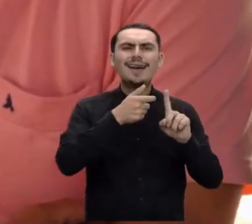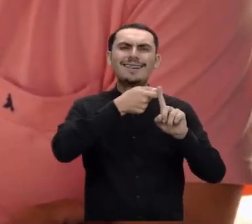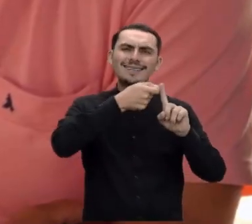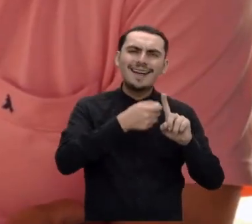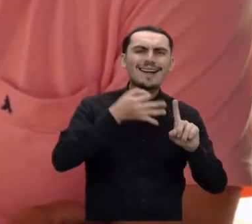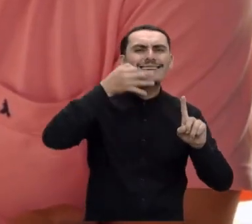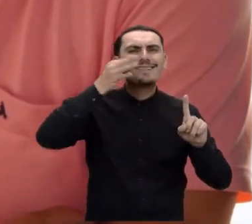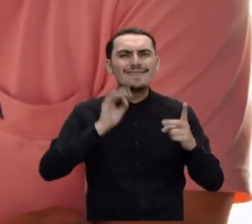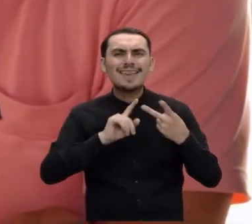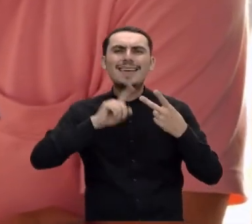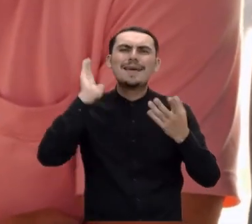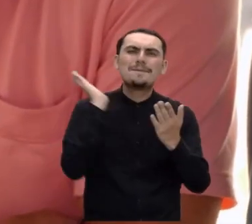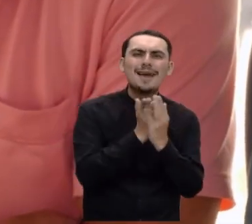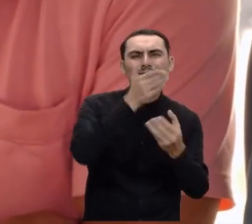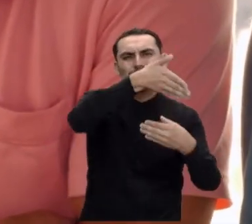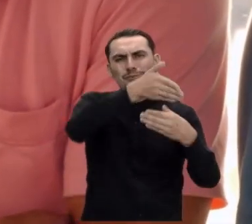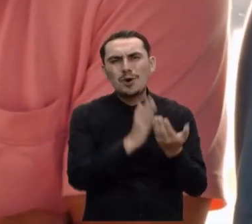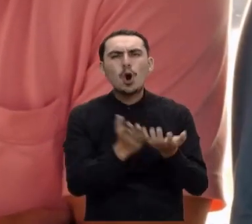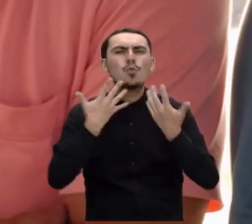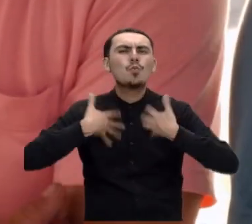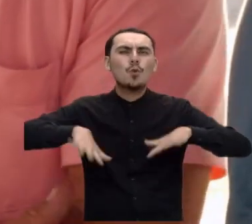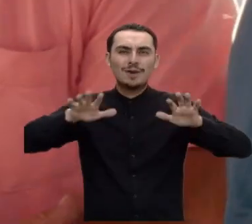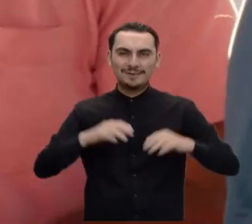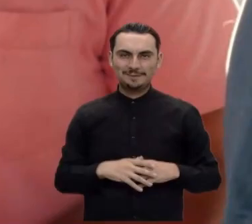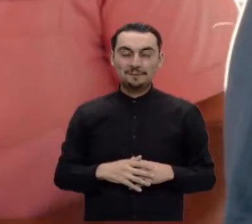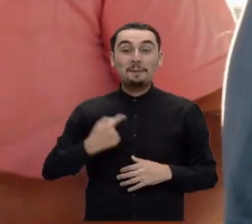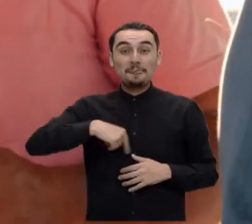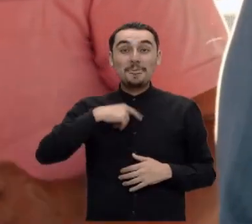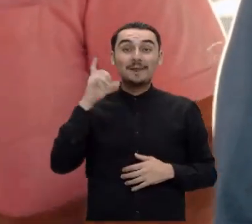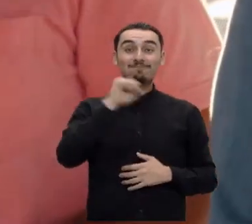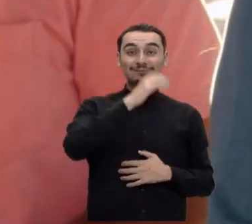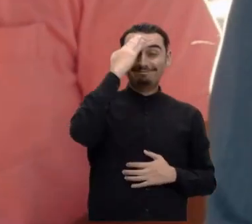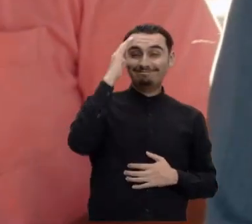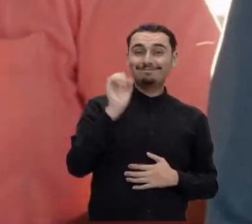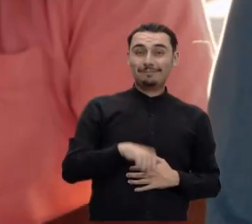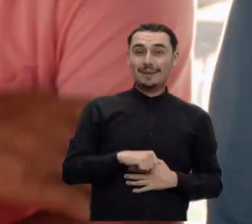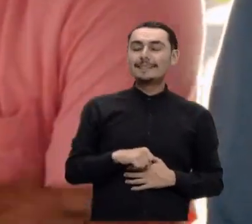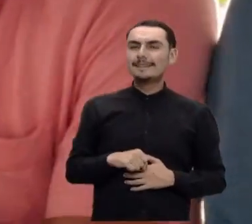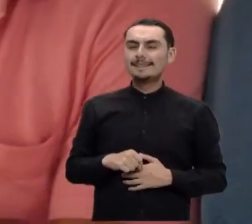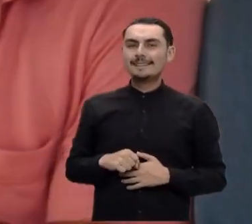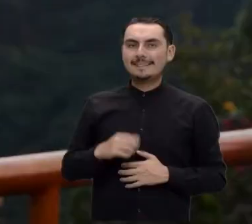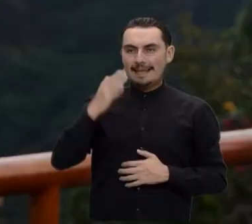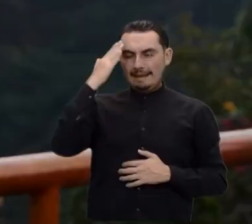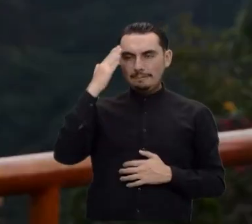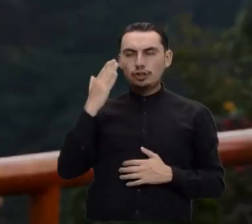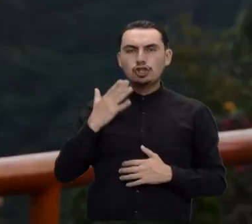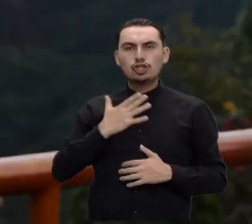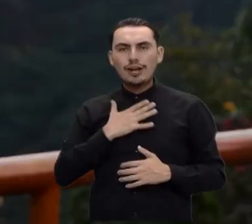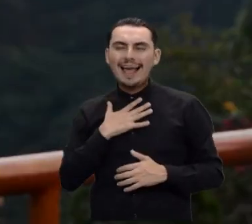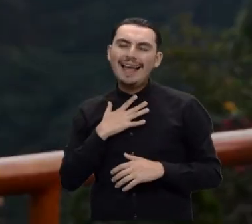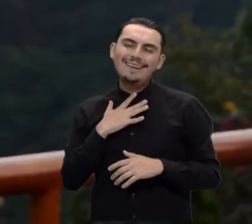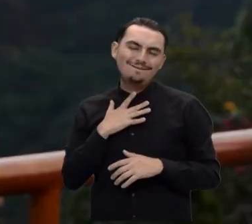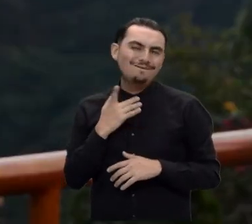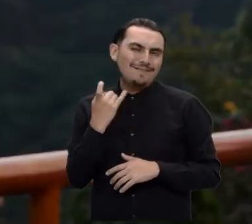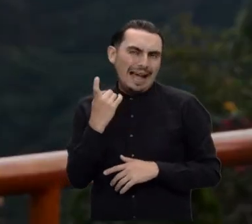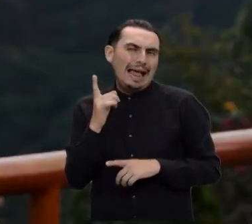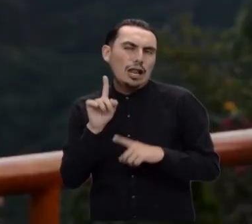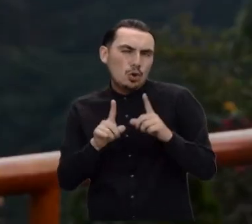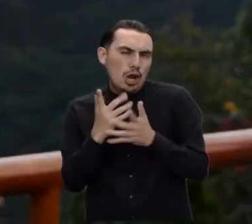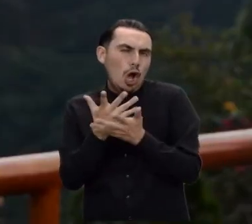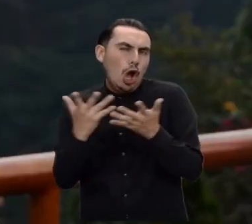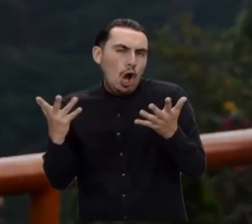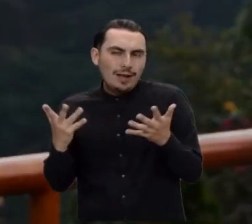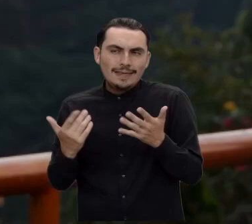café, en el plátano, en el aguacate. Muy satisfactorio porque empezamos a darnos cuenta que aún con algunos elementos faltantes en